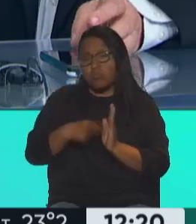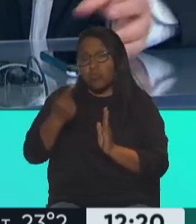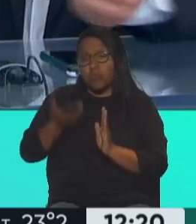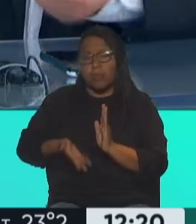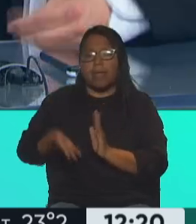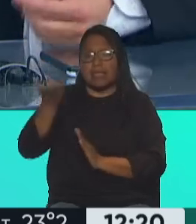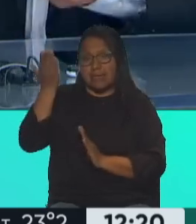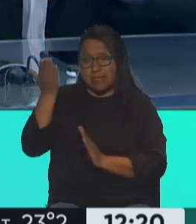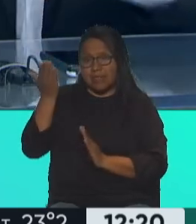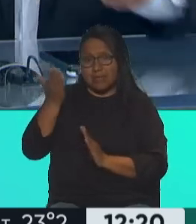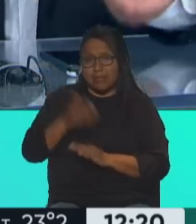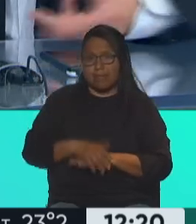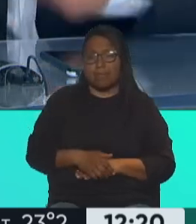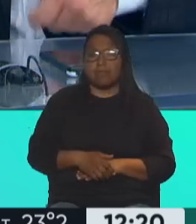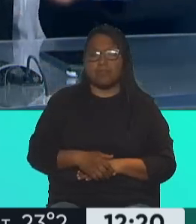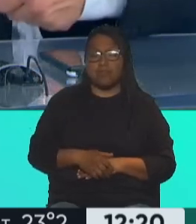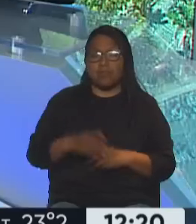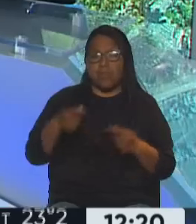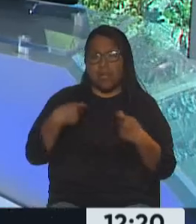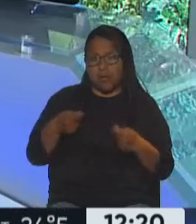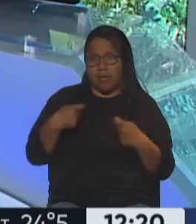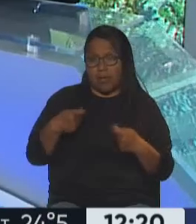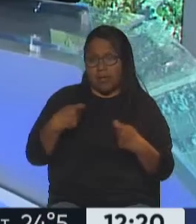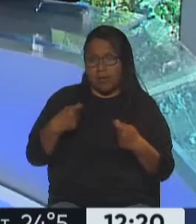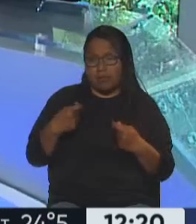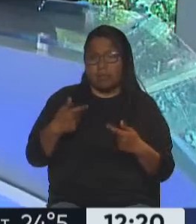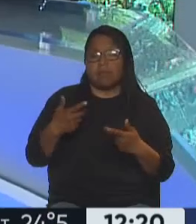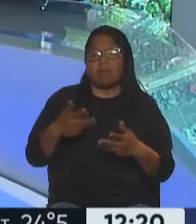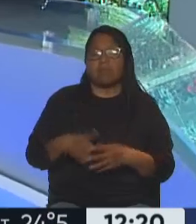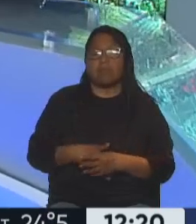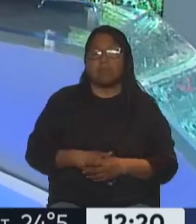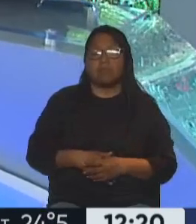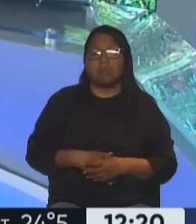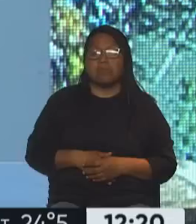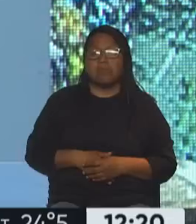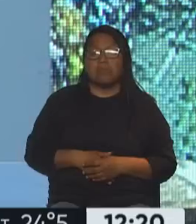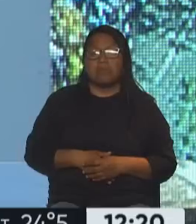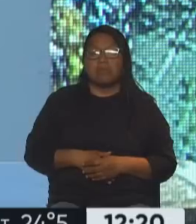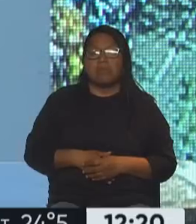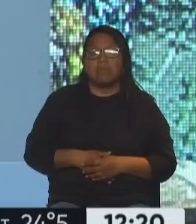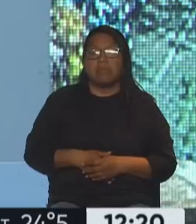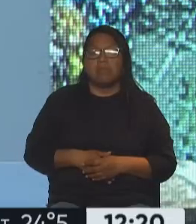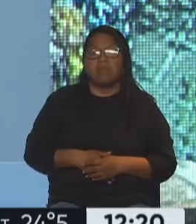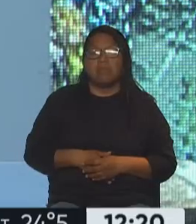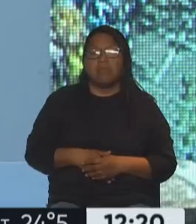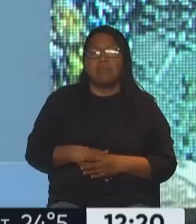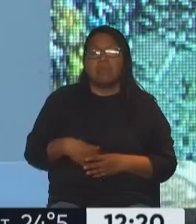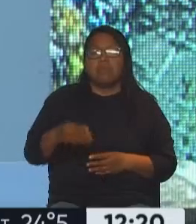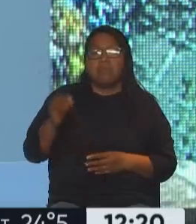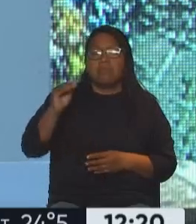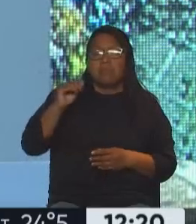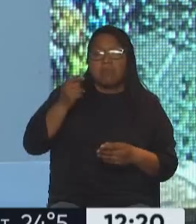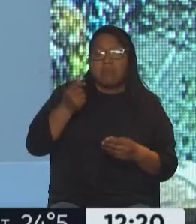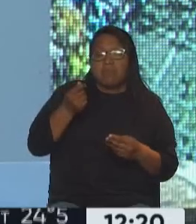inflación. Gasto nominal estoy hablando, ¿no? Claro, Gasto peso sobre peso. Exacto. Y el otro dato que se agrega es que el